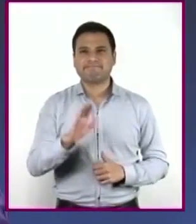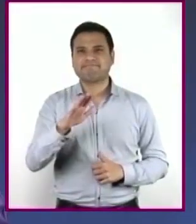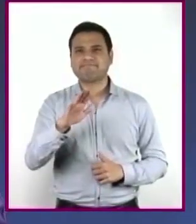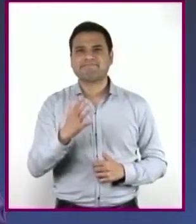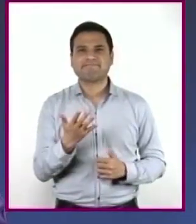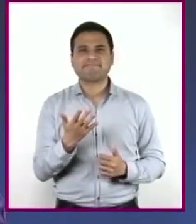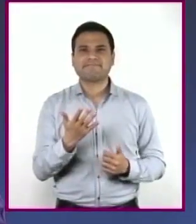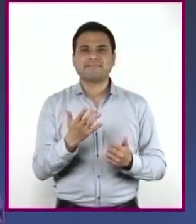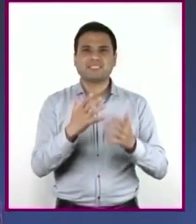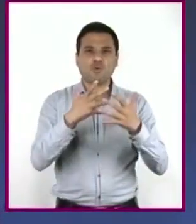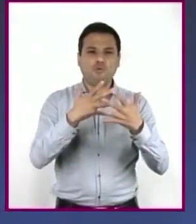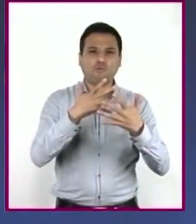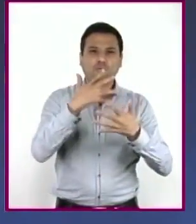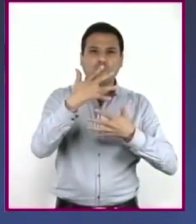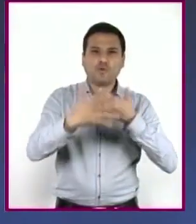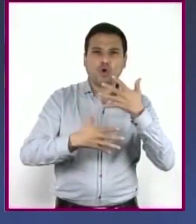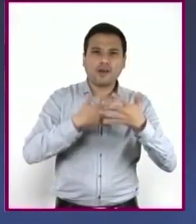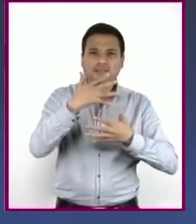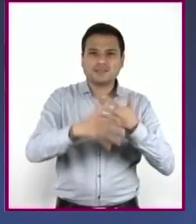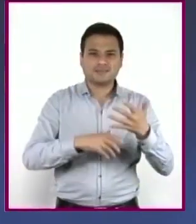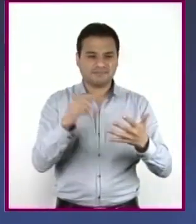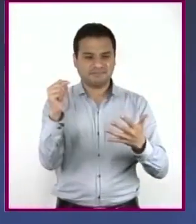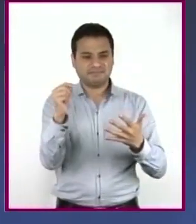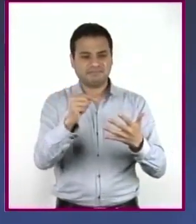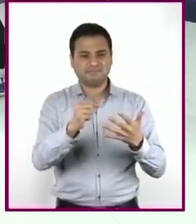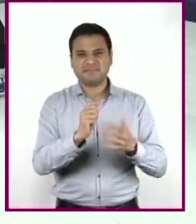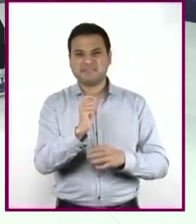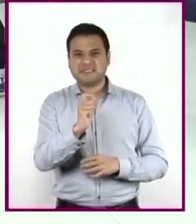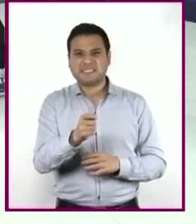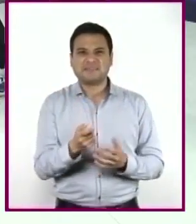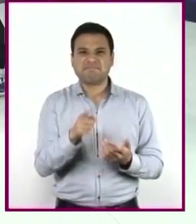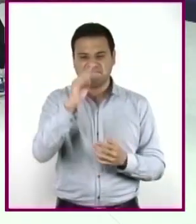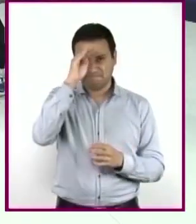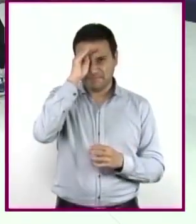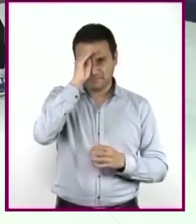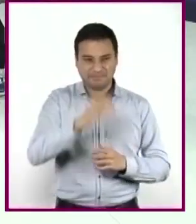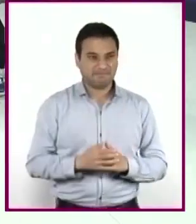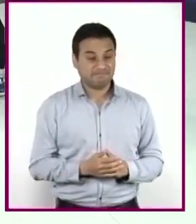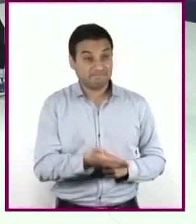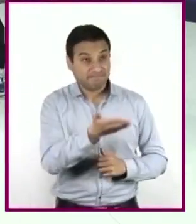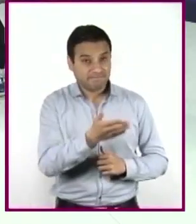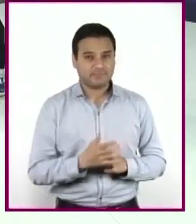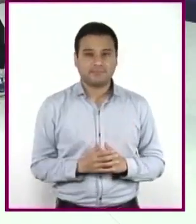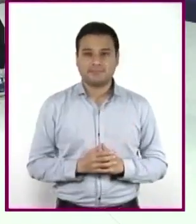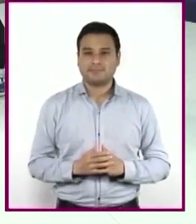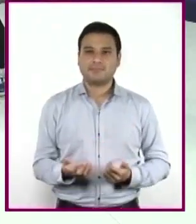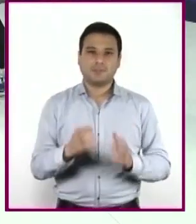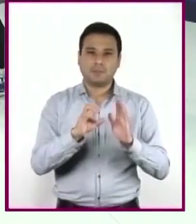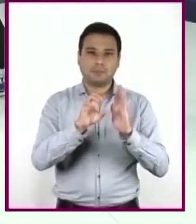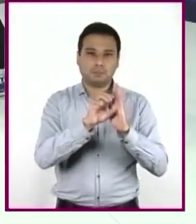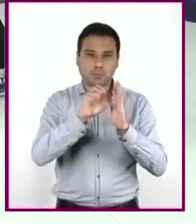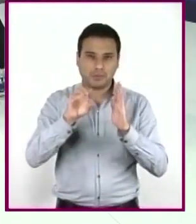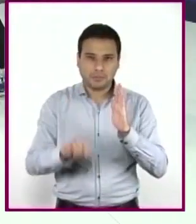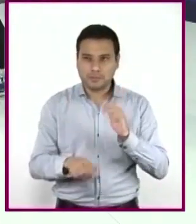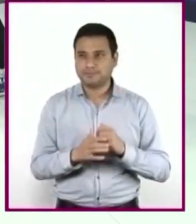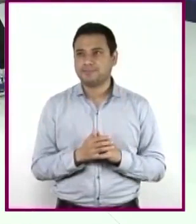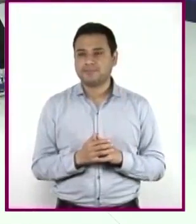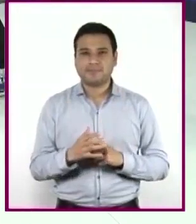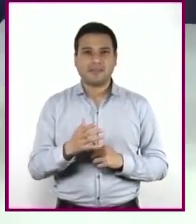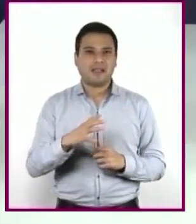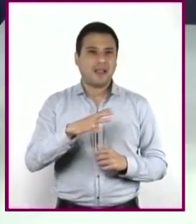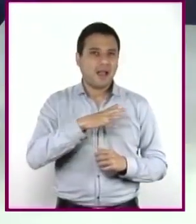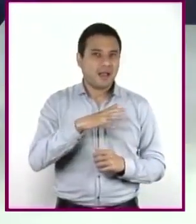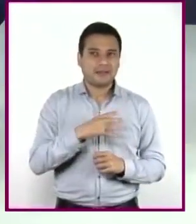para ustedes un contenido violento, Kia? Donde no sé,